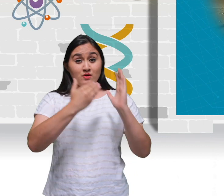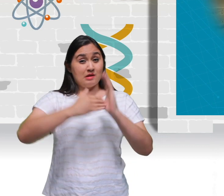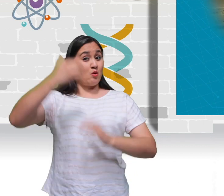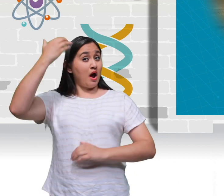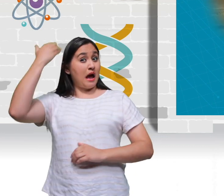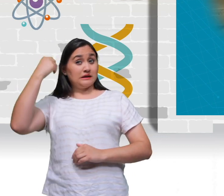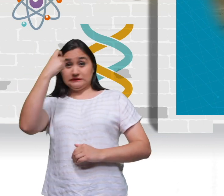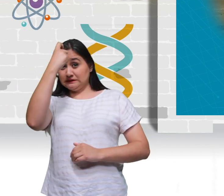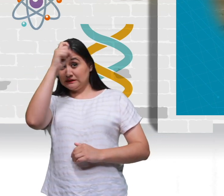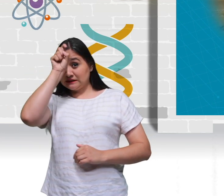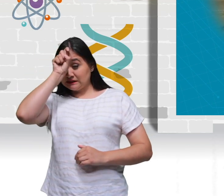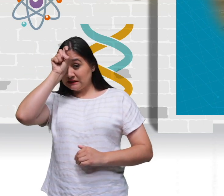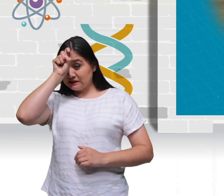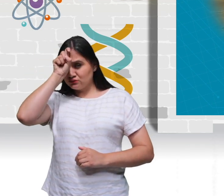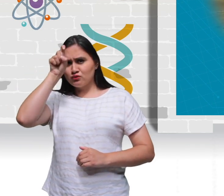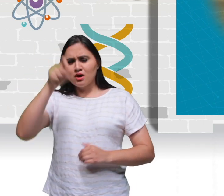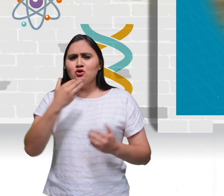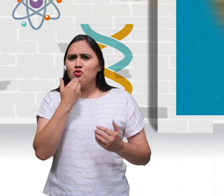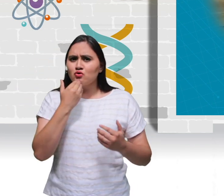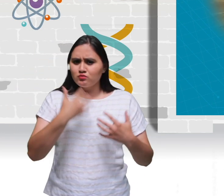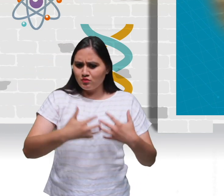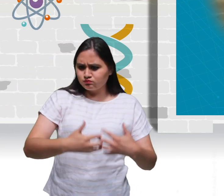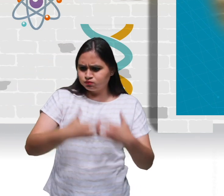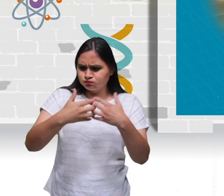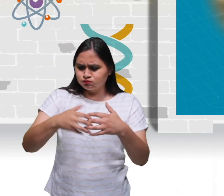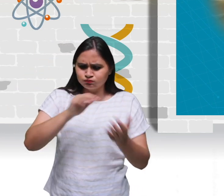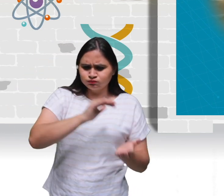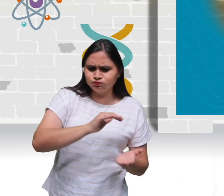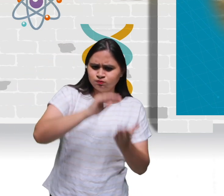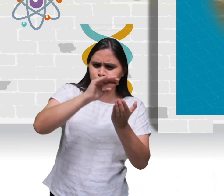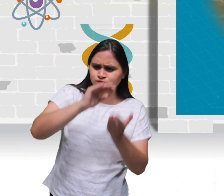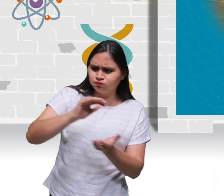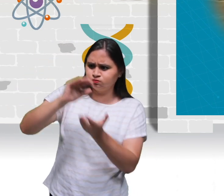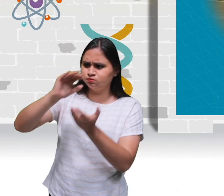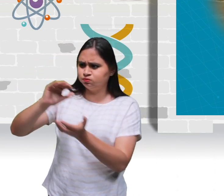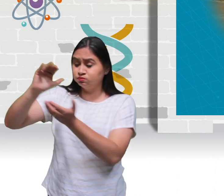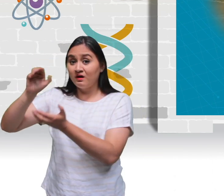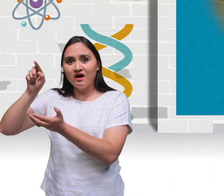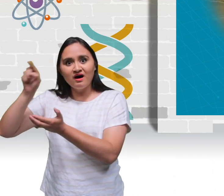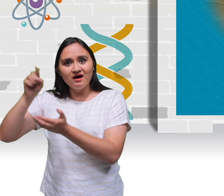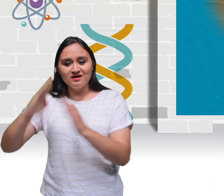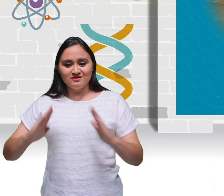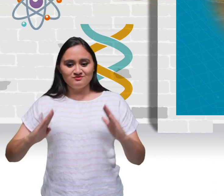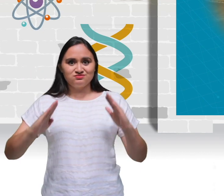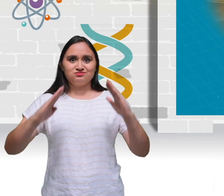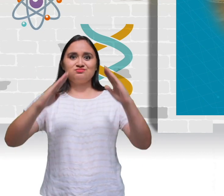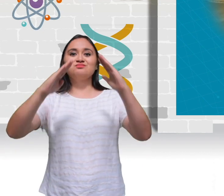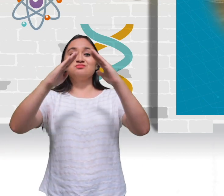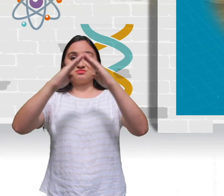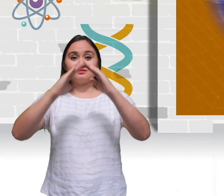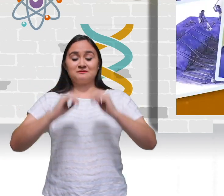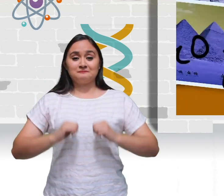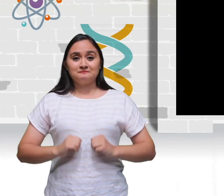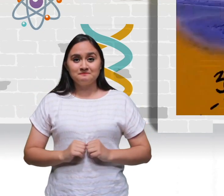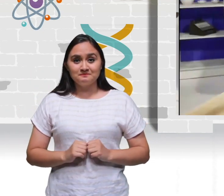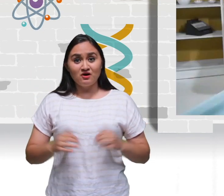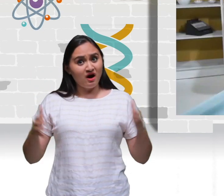por ejemplo, inventaron varios artefactos para trasladar los materiales con los que realizaron construcciones